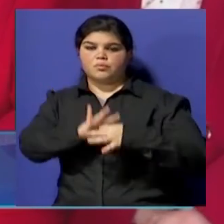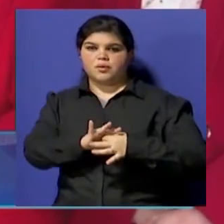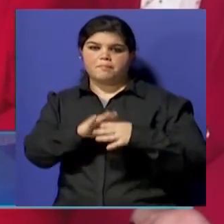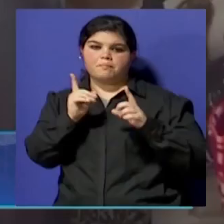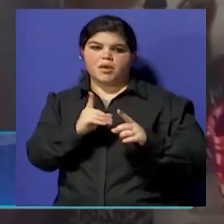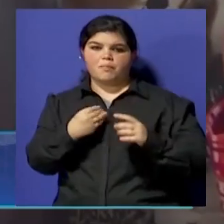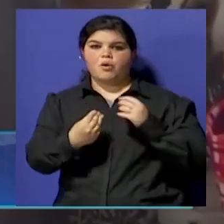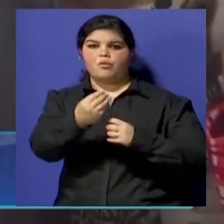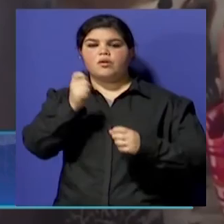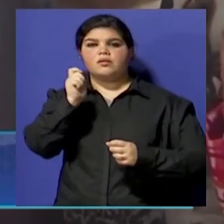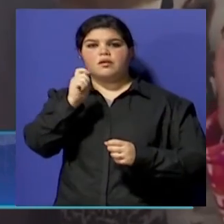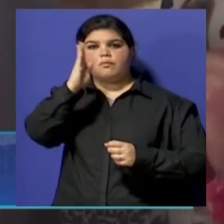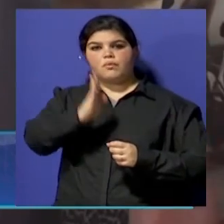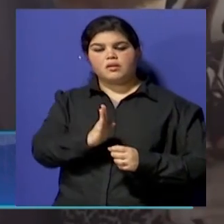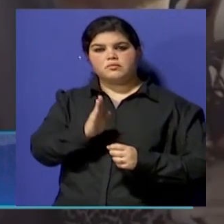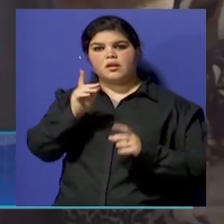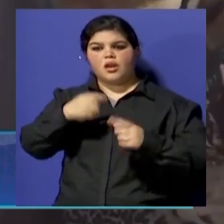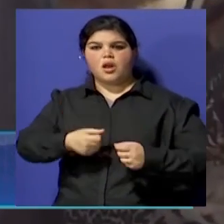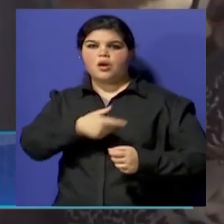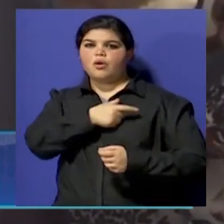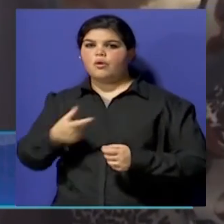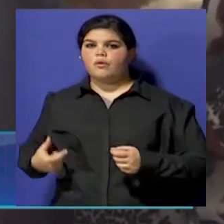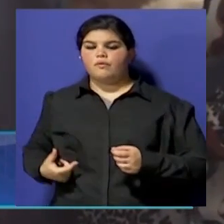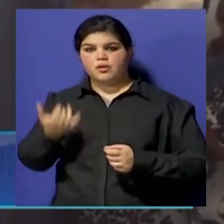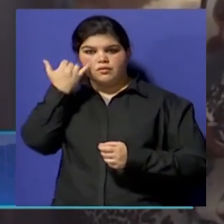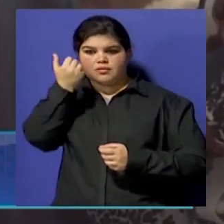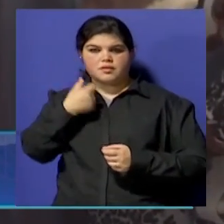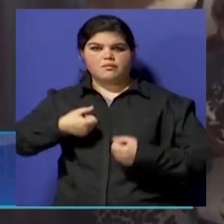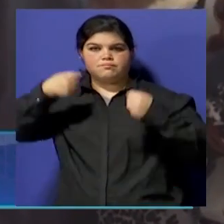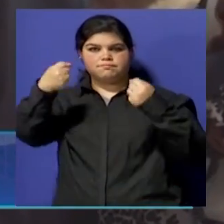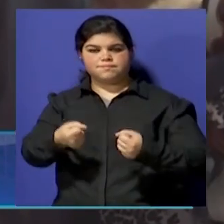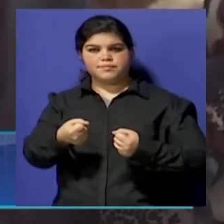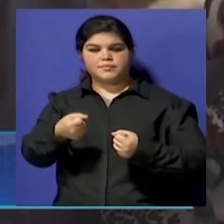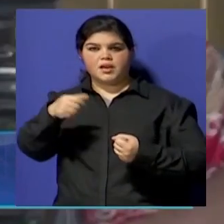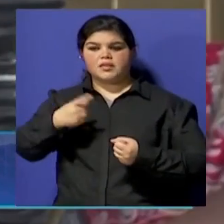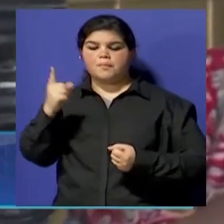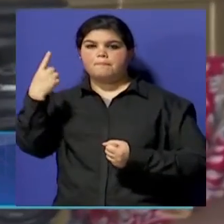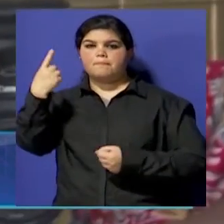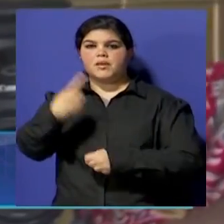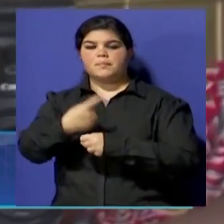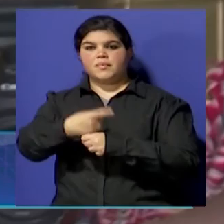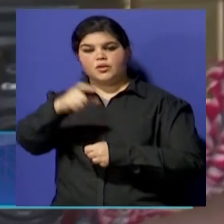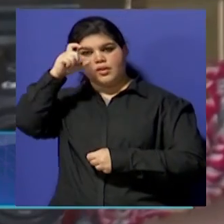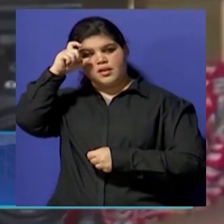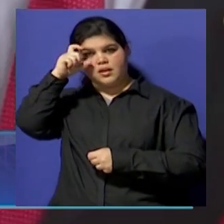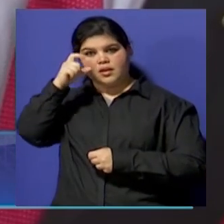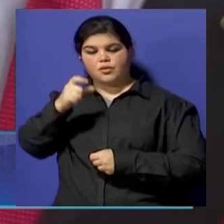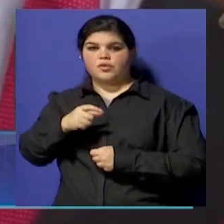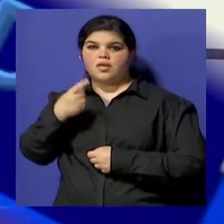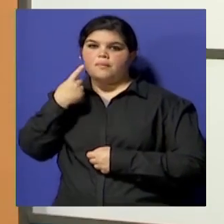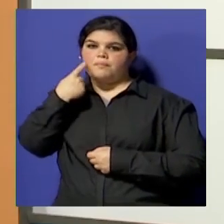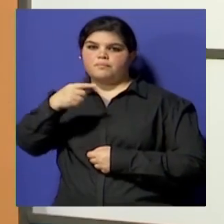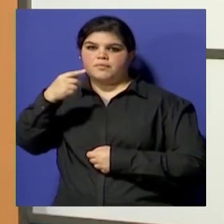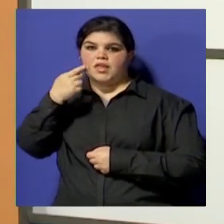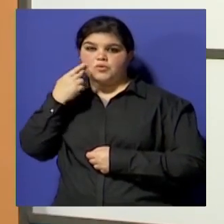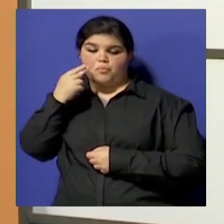con un gobierno estable y ya definido hasta por lo menos el 1 de enero del 19 que termina Temer. Claro. Pablo